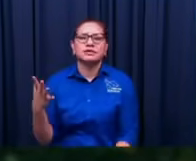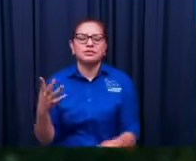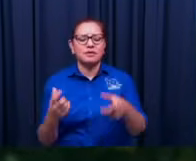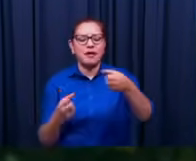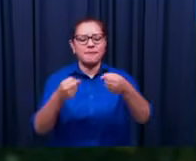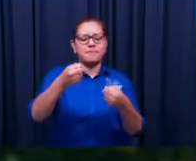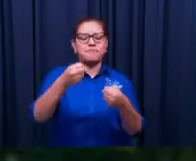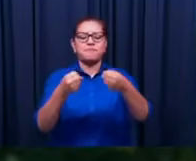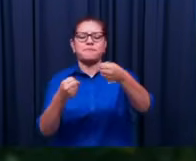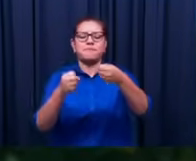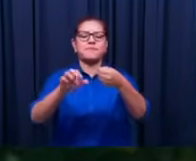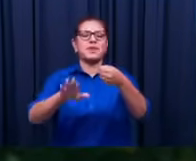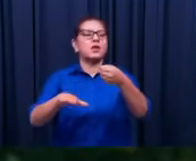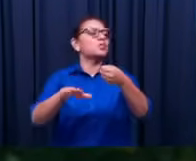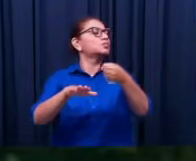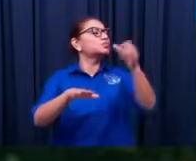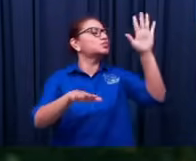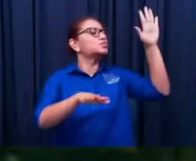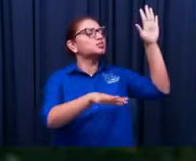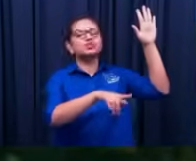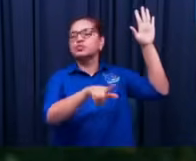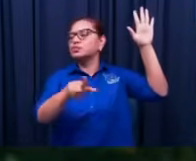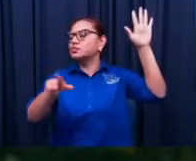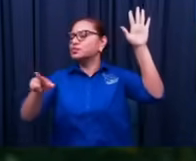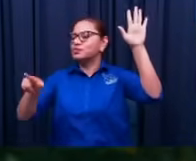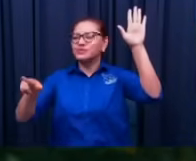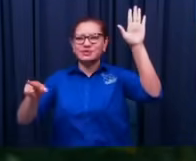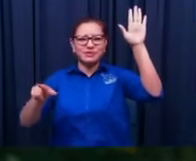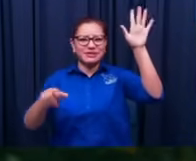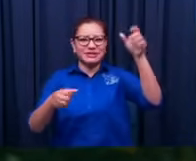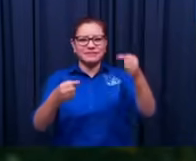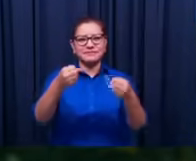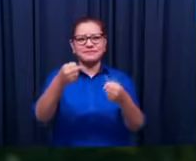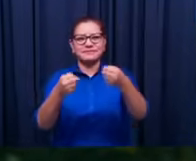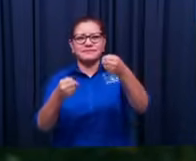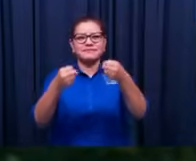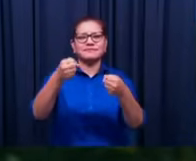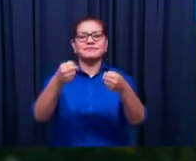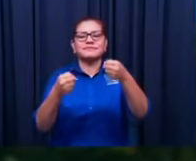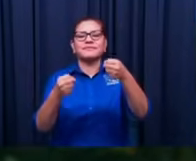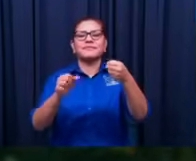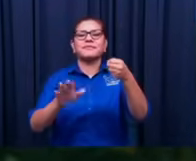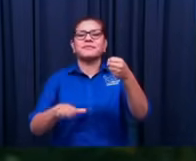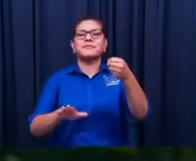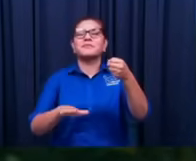vehículo? Quiero ver sus manitas, por favor, quiero ver para ver si les presto el mío.